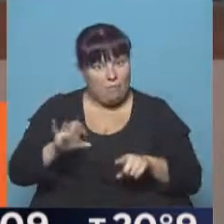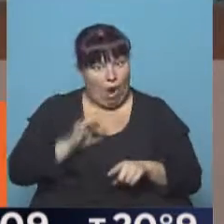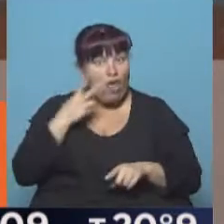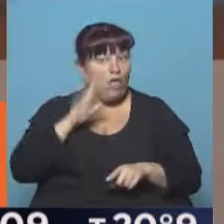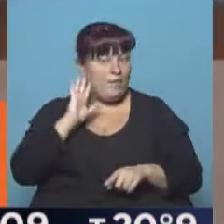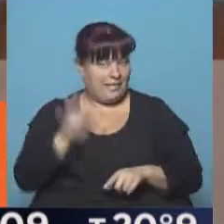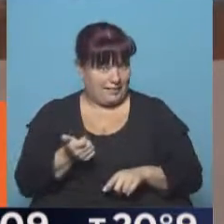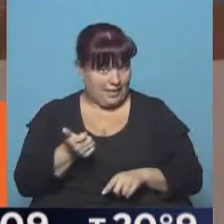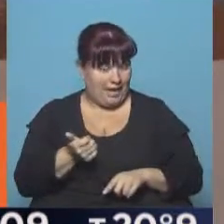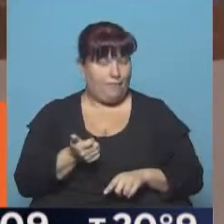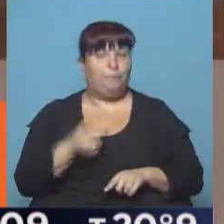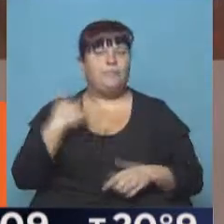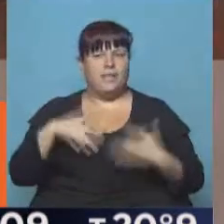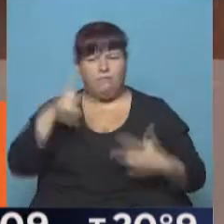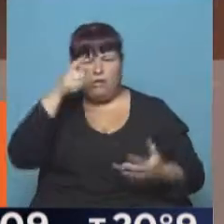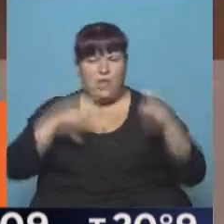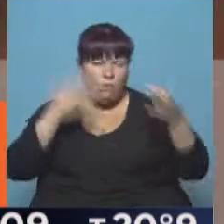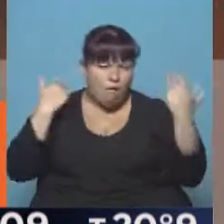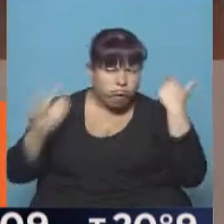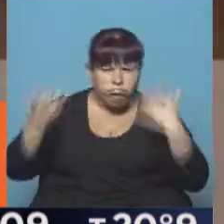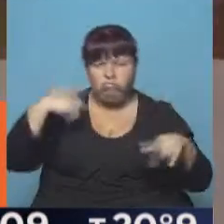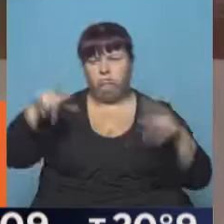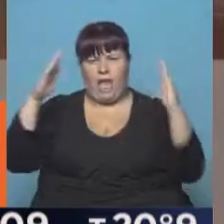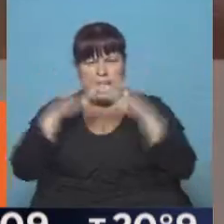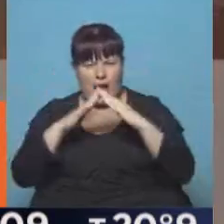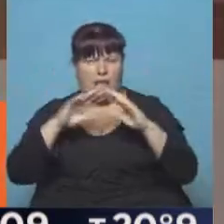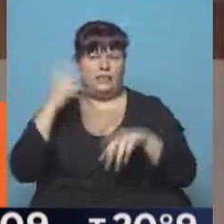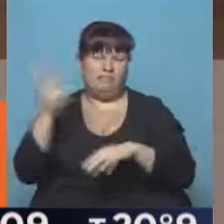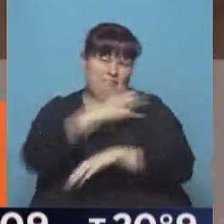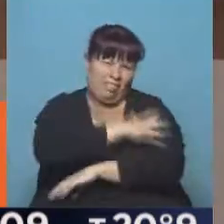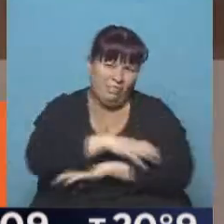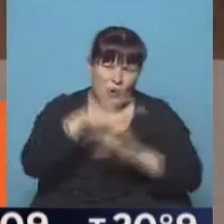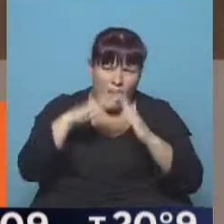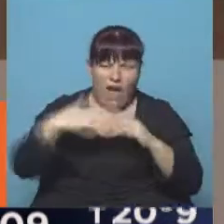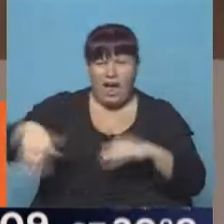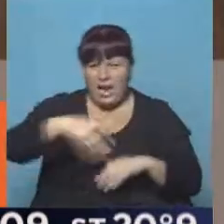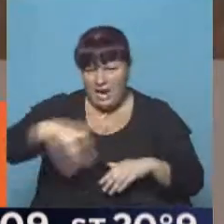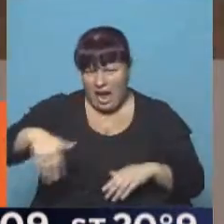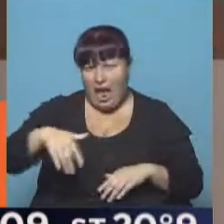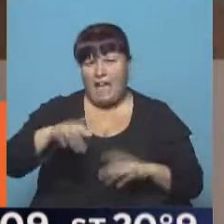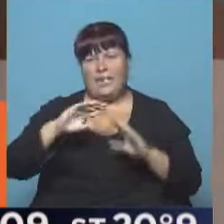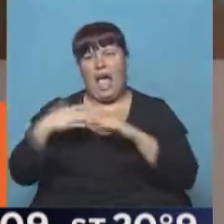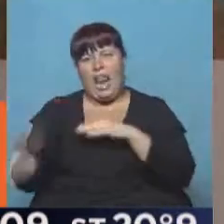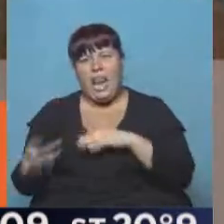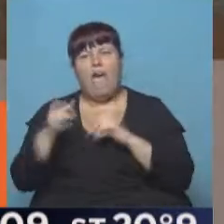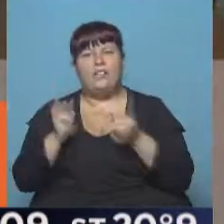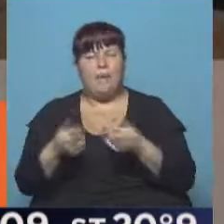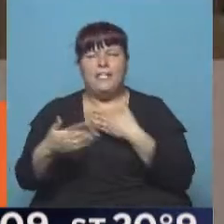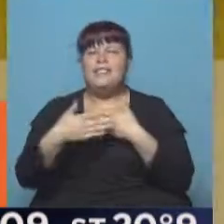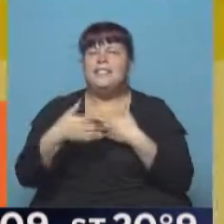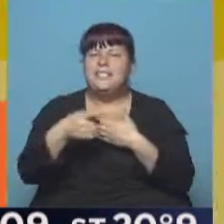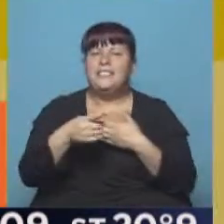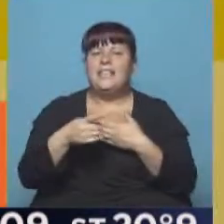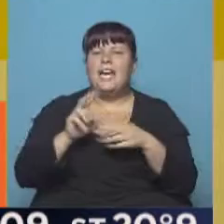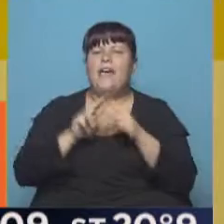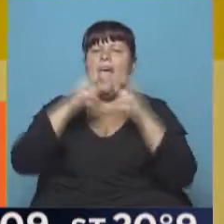2016 un gran operativo de seguridad montado en esta casa muy precaria en esta calle aledaña también muy cercana a la